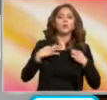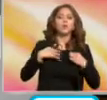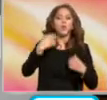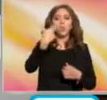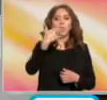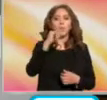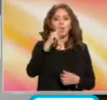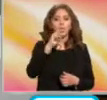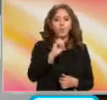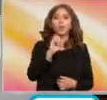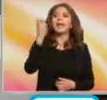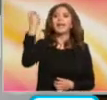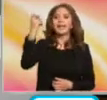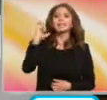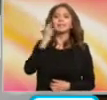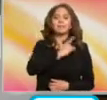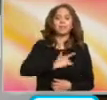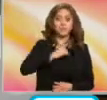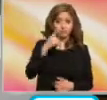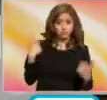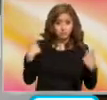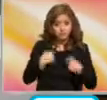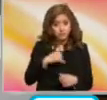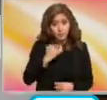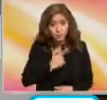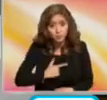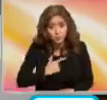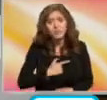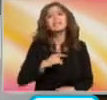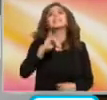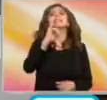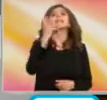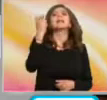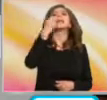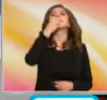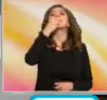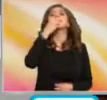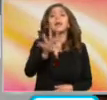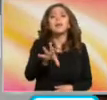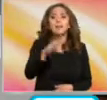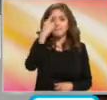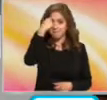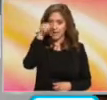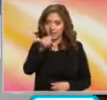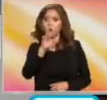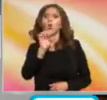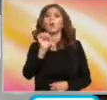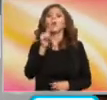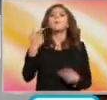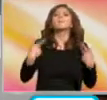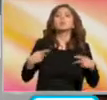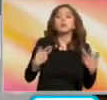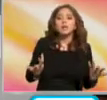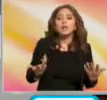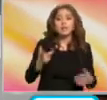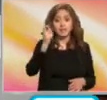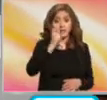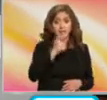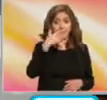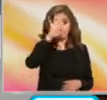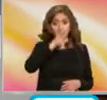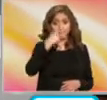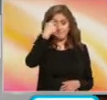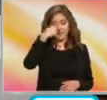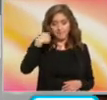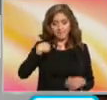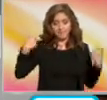es Humberto? un suéter, me encanta. ¿Te gustó el suéter de Humberto? Me encantó, de verdad está padrísimo. ¿Para ti o para quién? Pues mira, a mí me quedaría como suéter largo, ¿verdad?